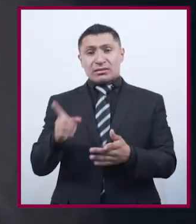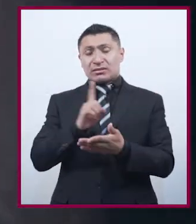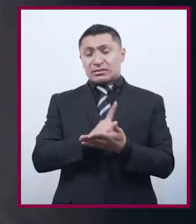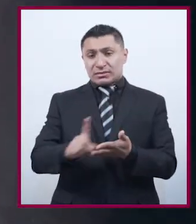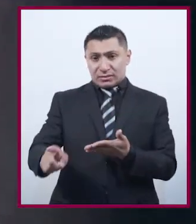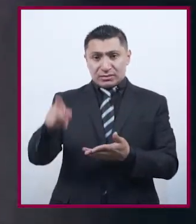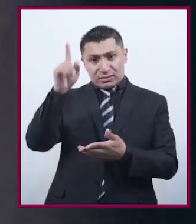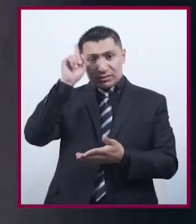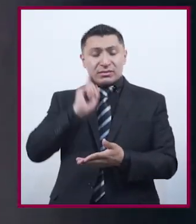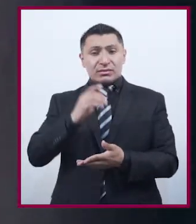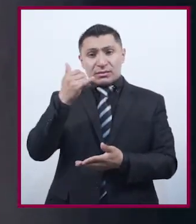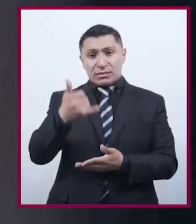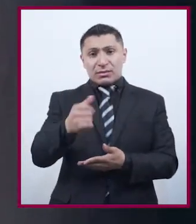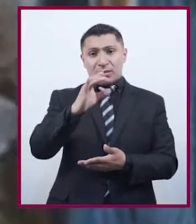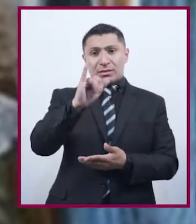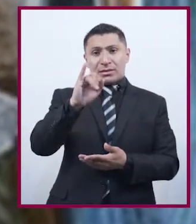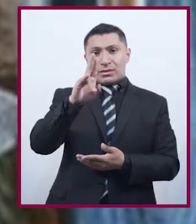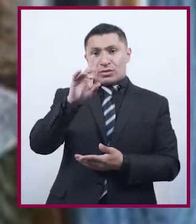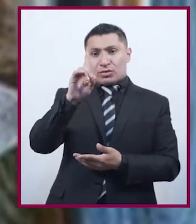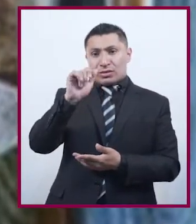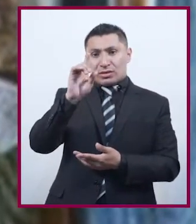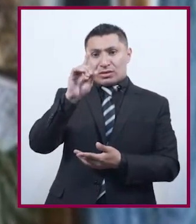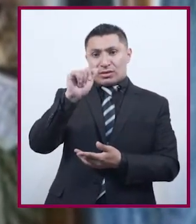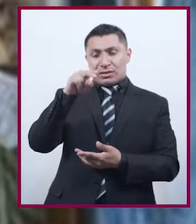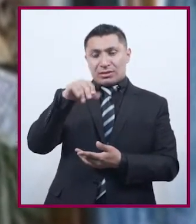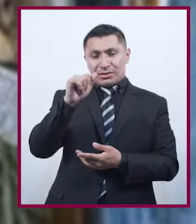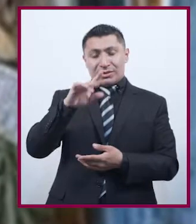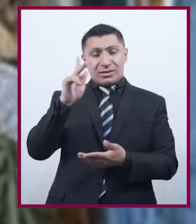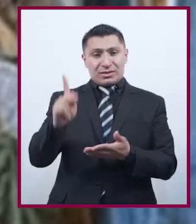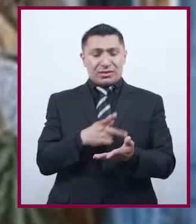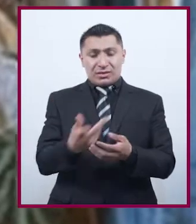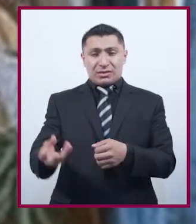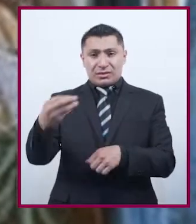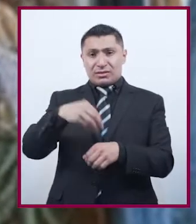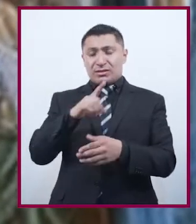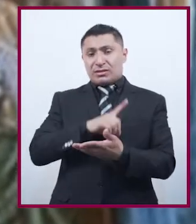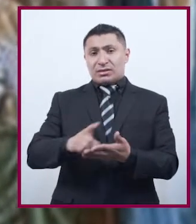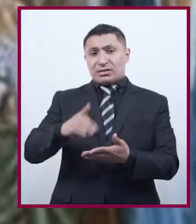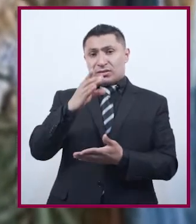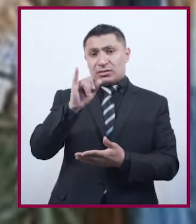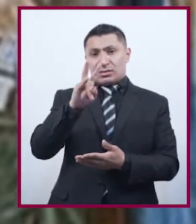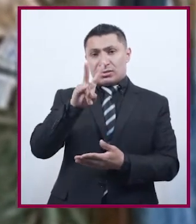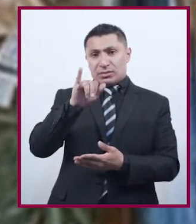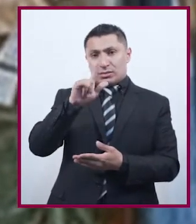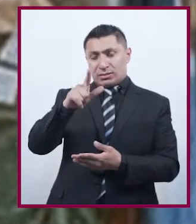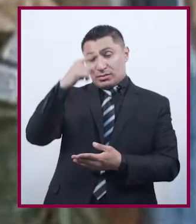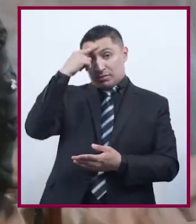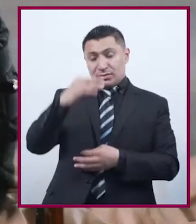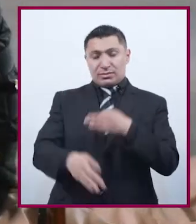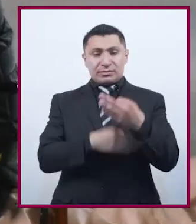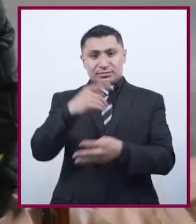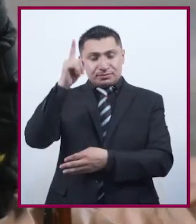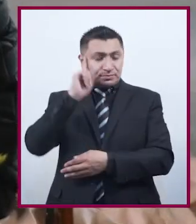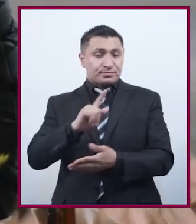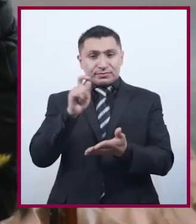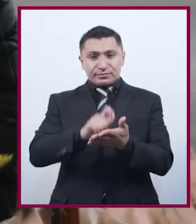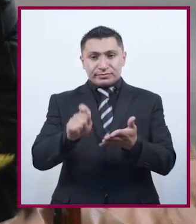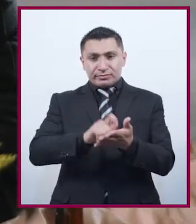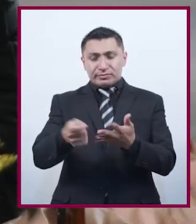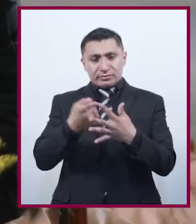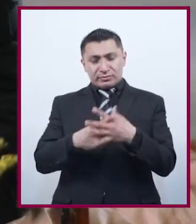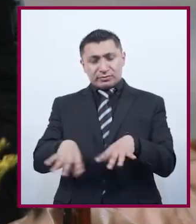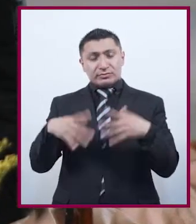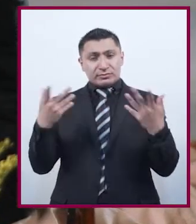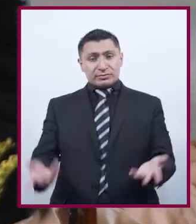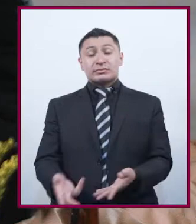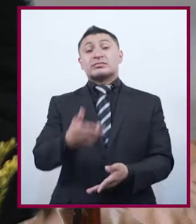de la mujer y de la ciudadana. En él reivindica los derechos civiles para todas las mujeres. El texto comenzaba